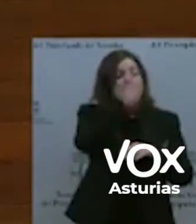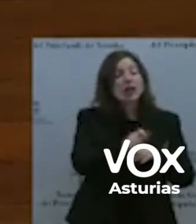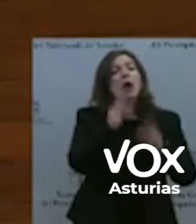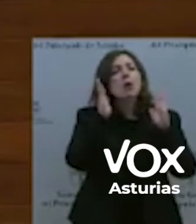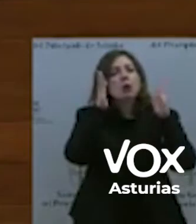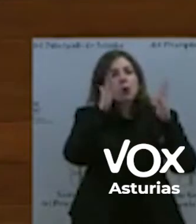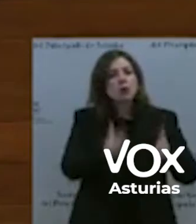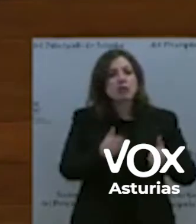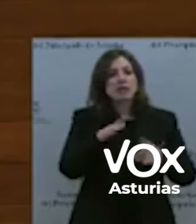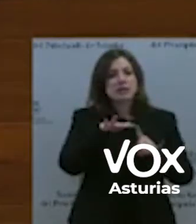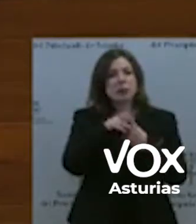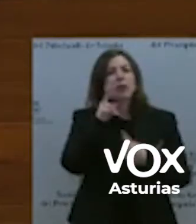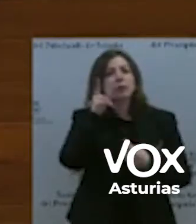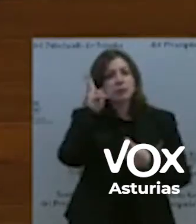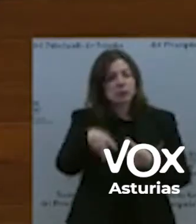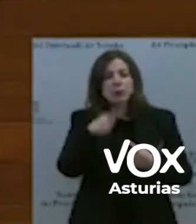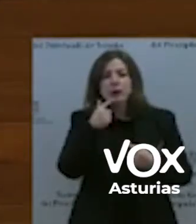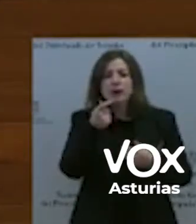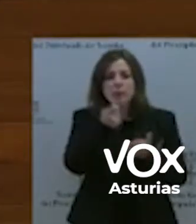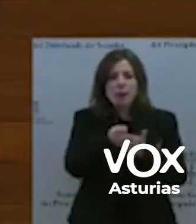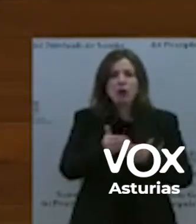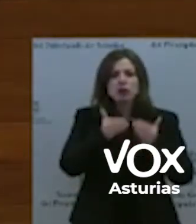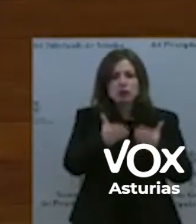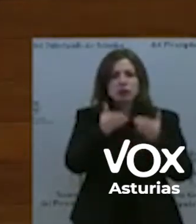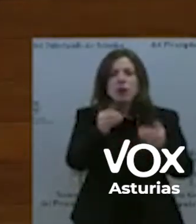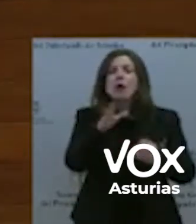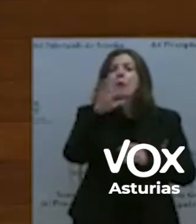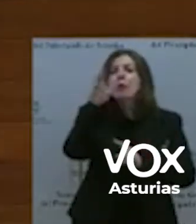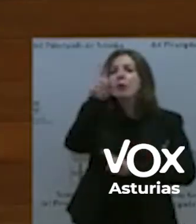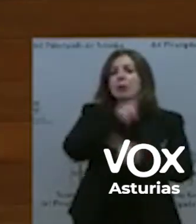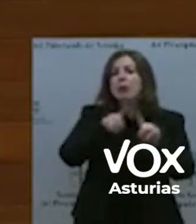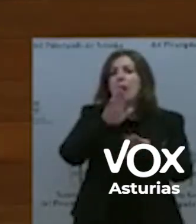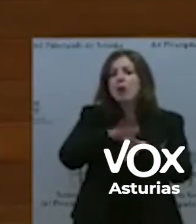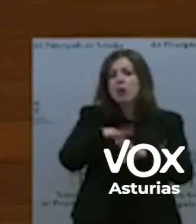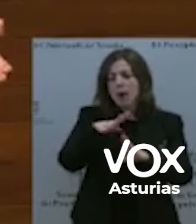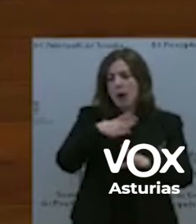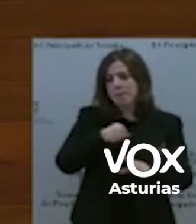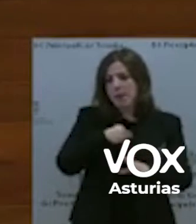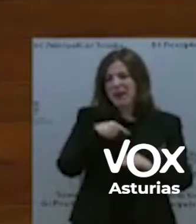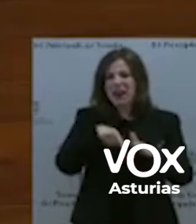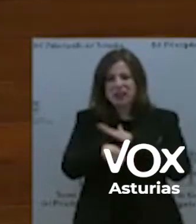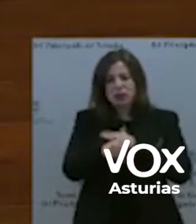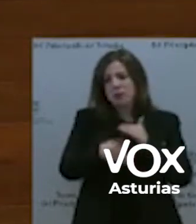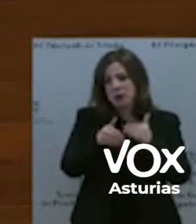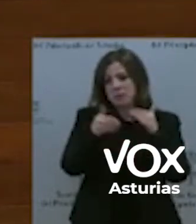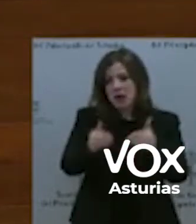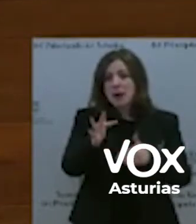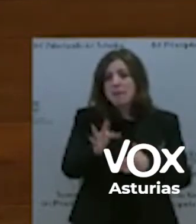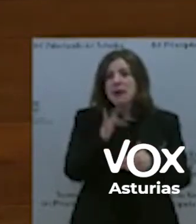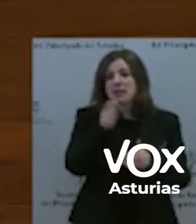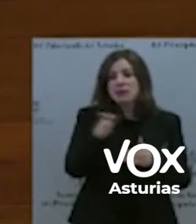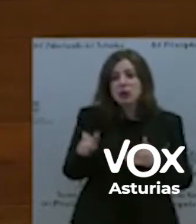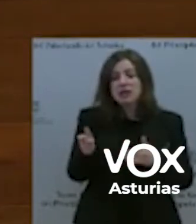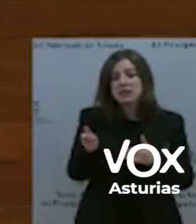pagos a problemas de burocracia, falta de personal de intervención y falta de infraestructura técnica en su consejería.